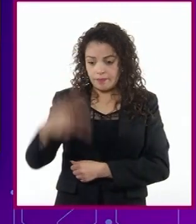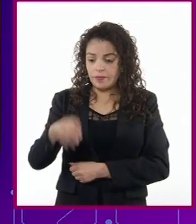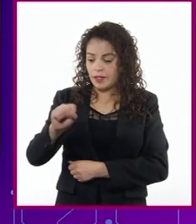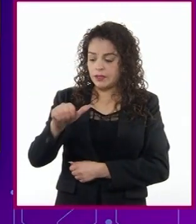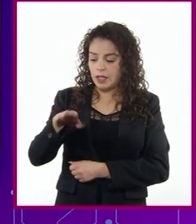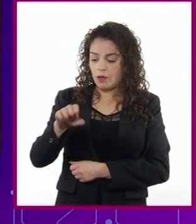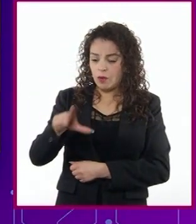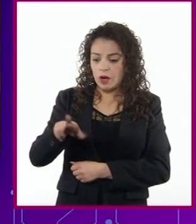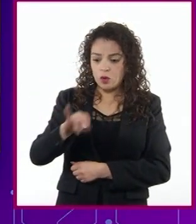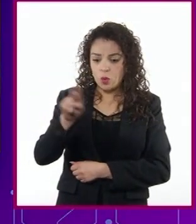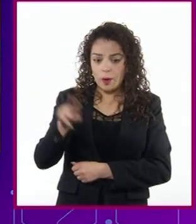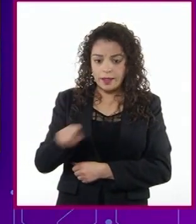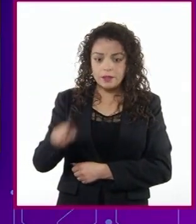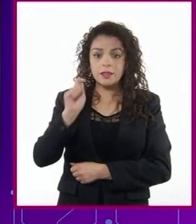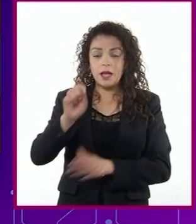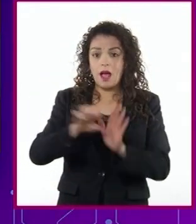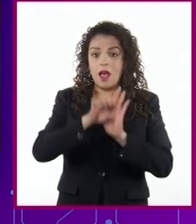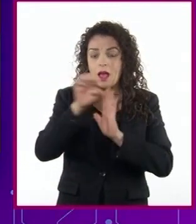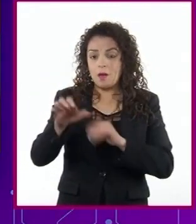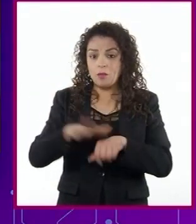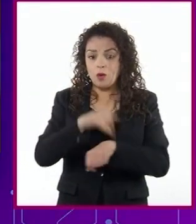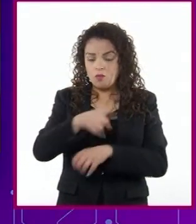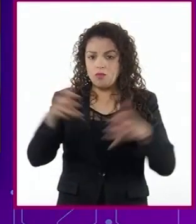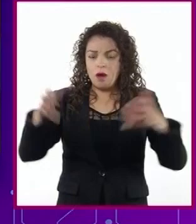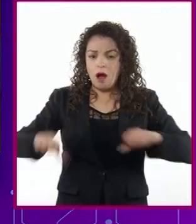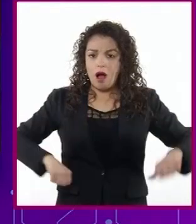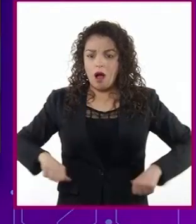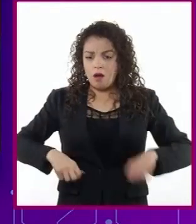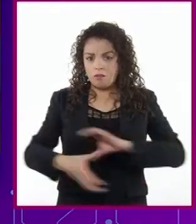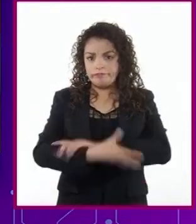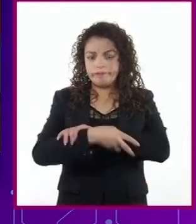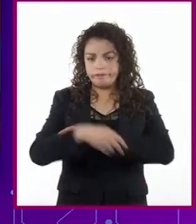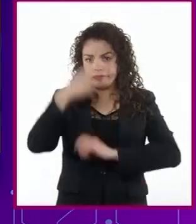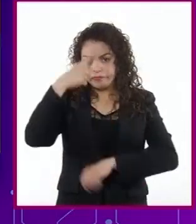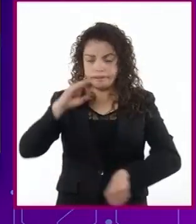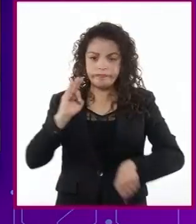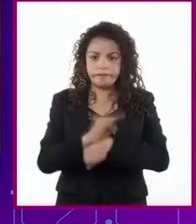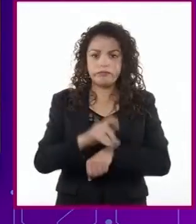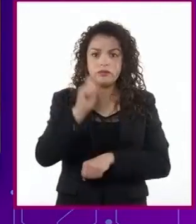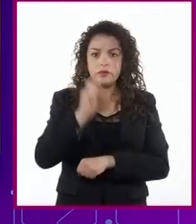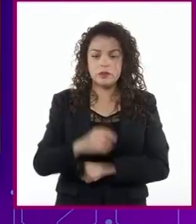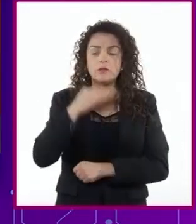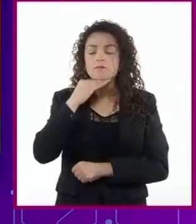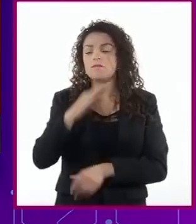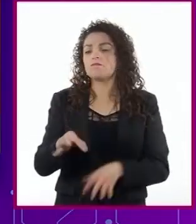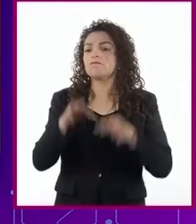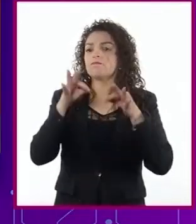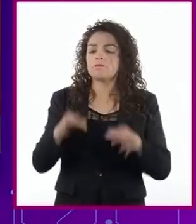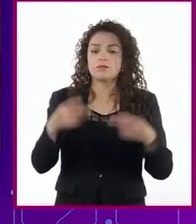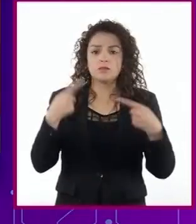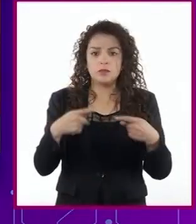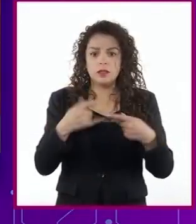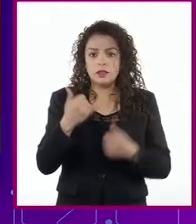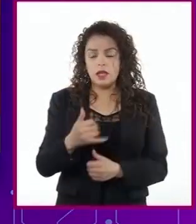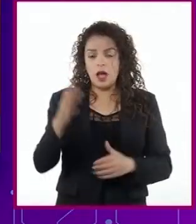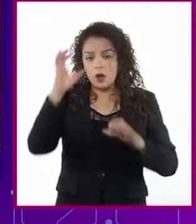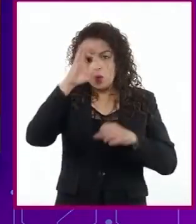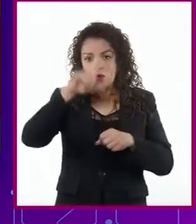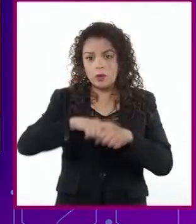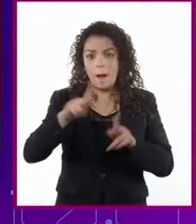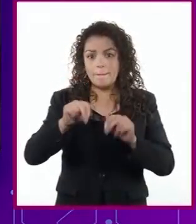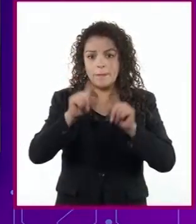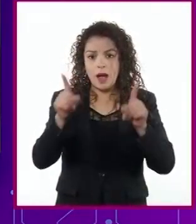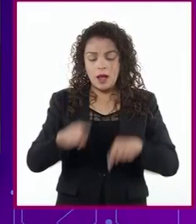un ejemplo a seguir por las acciones solidarias que realizó a favor de la dignidad humana y la cultura de paz. Percibió la pobreza y